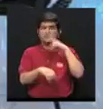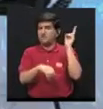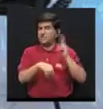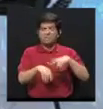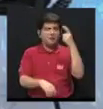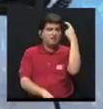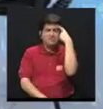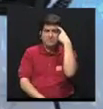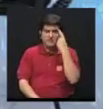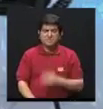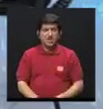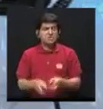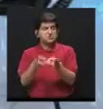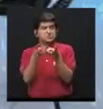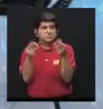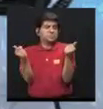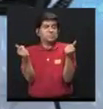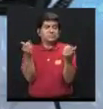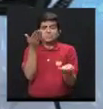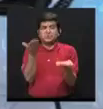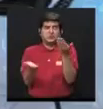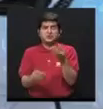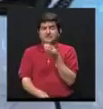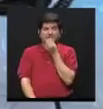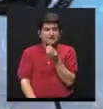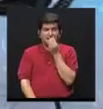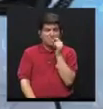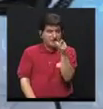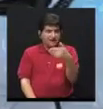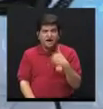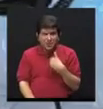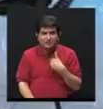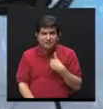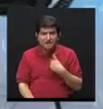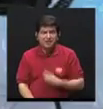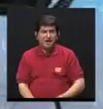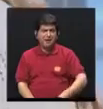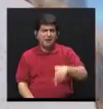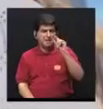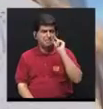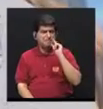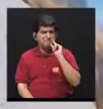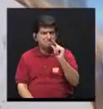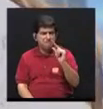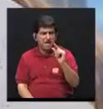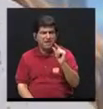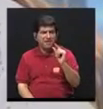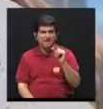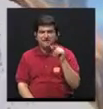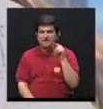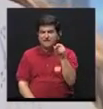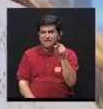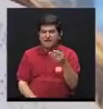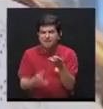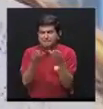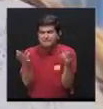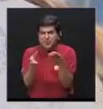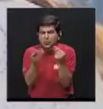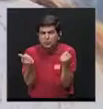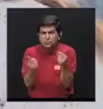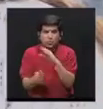la solución a la comida esté ahí, en esas pequeñas... Ah, claro. En esa pequeña producción y en esas